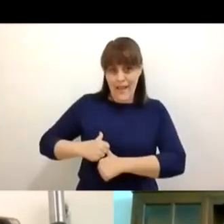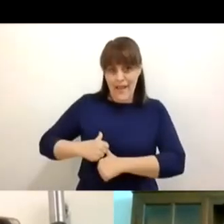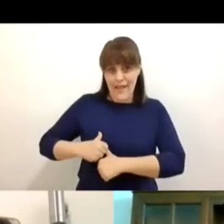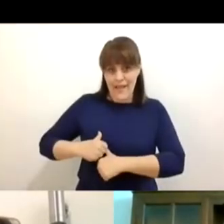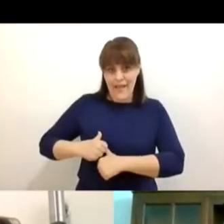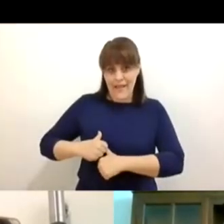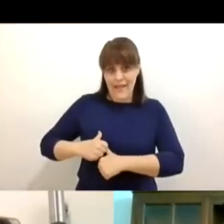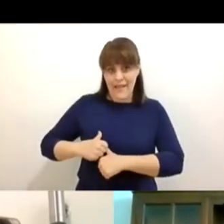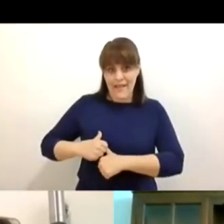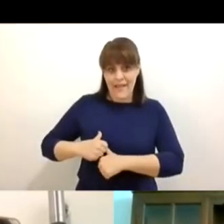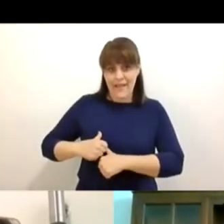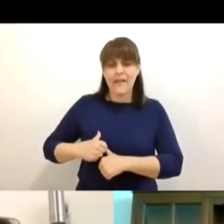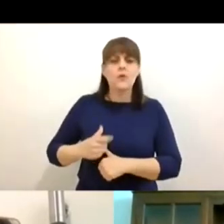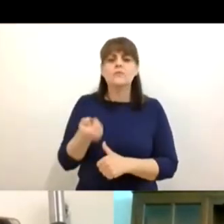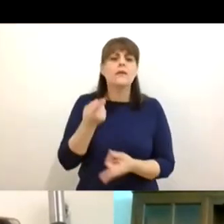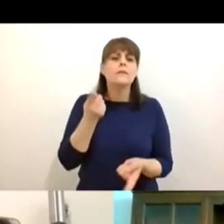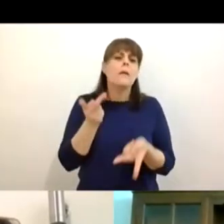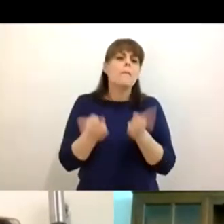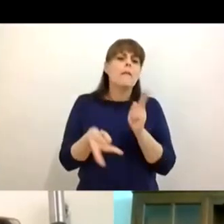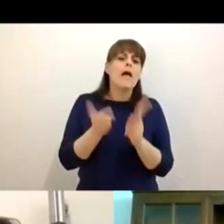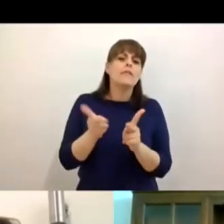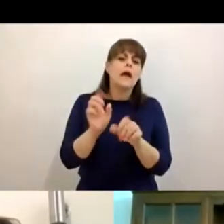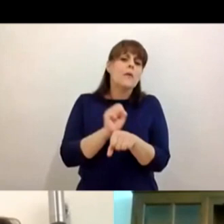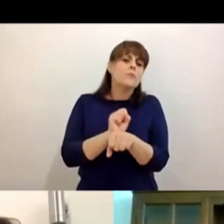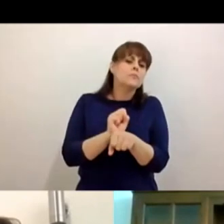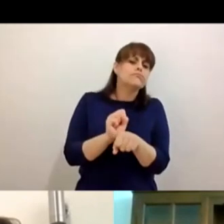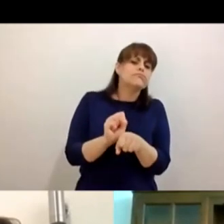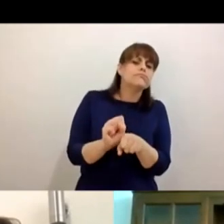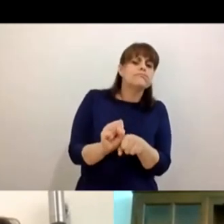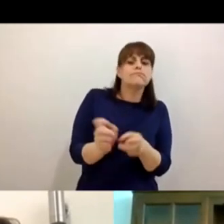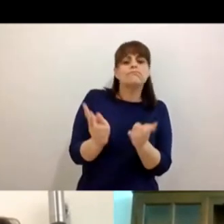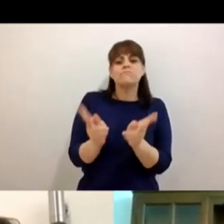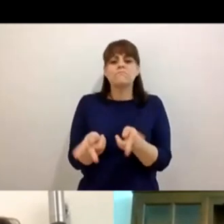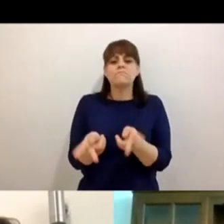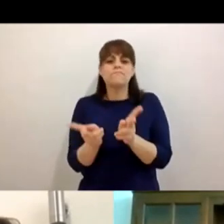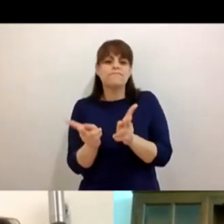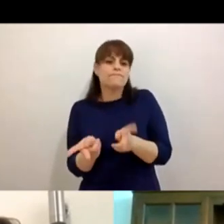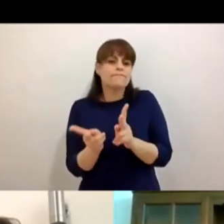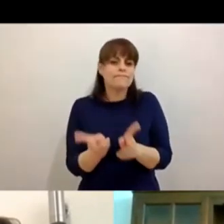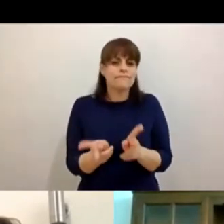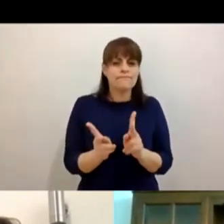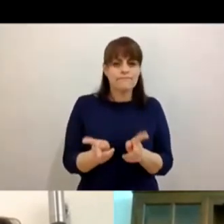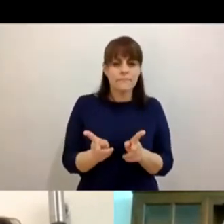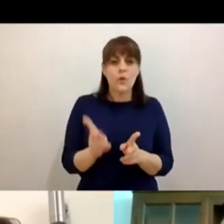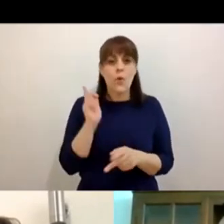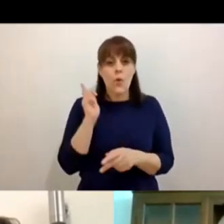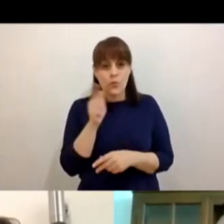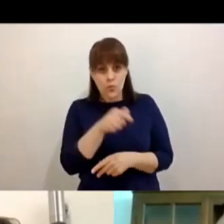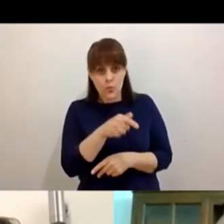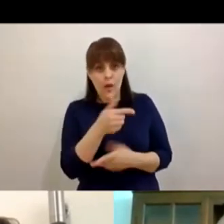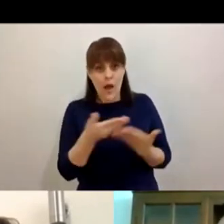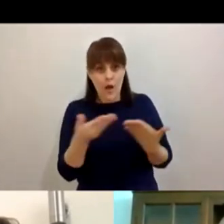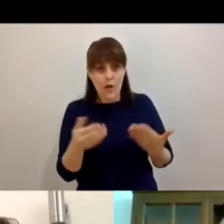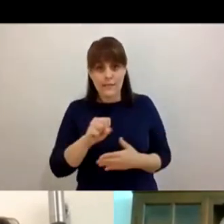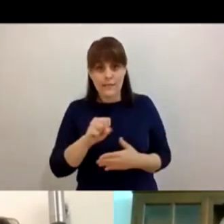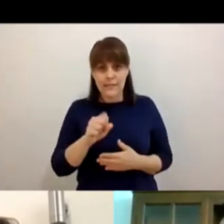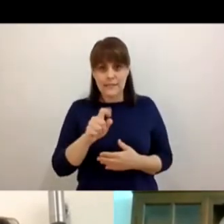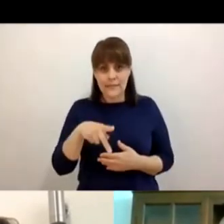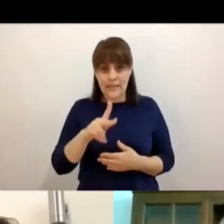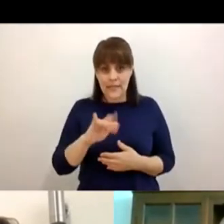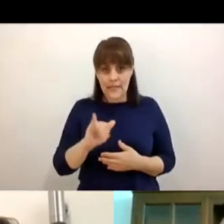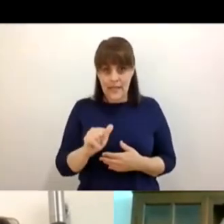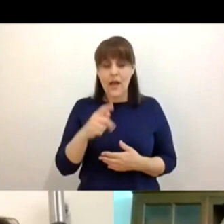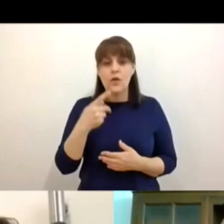más informal, si quieren. Entonces, Saskia, te pediría también que un poco expusieras tu conocimiento sobre el tema, pero